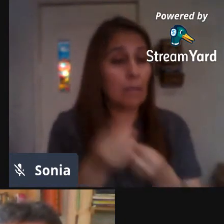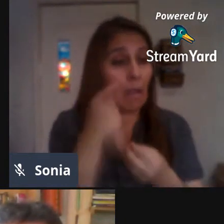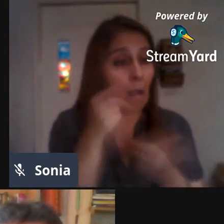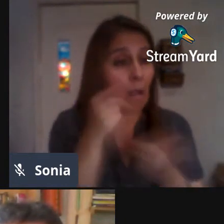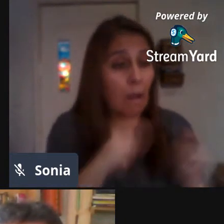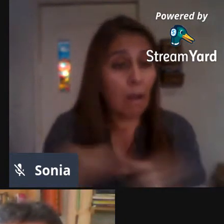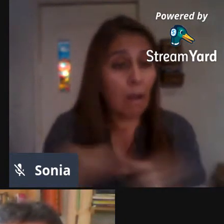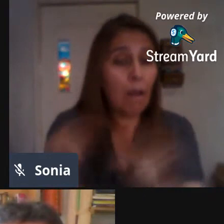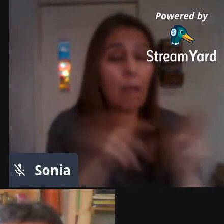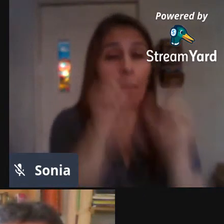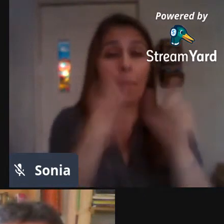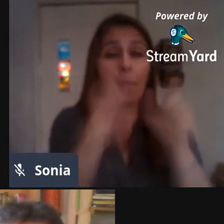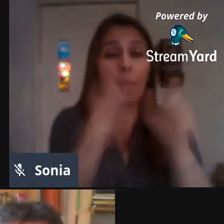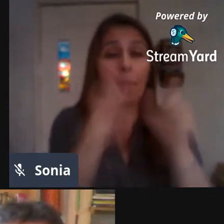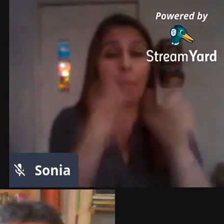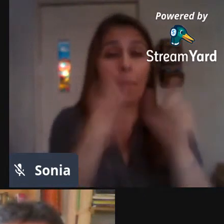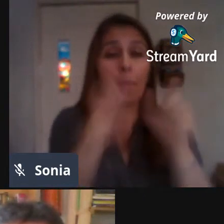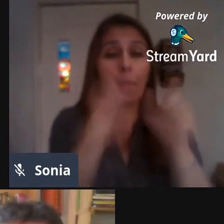cómo